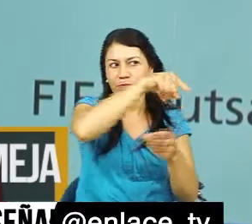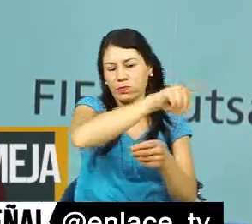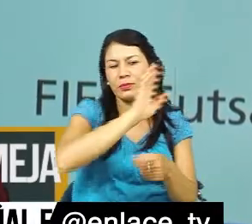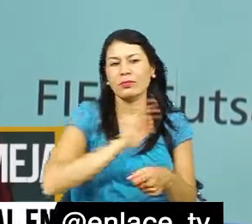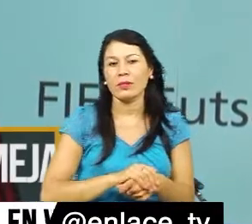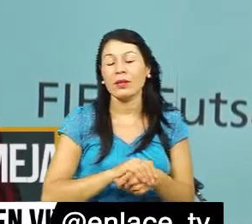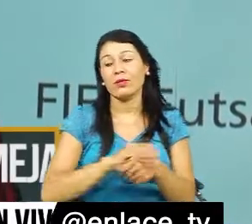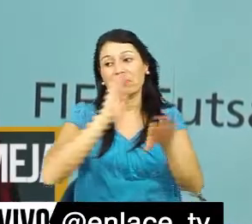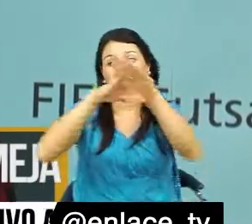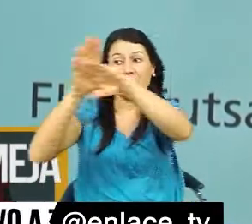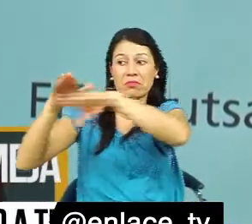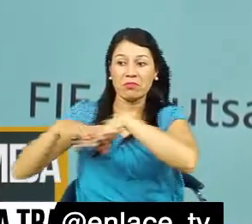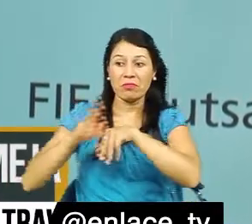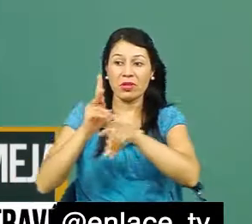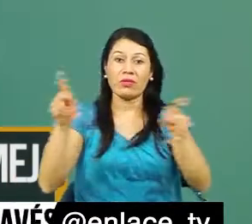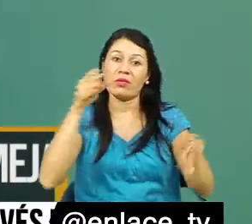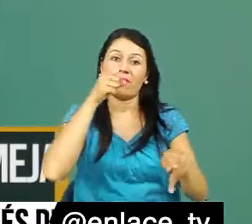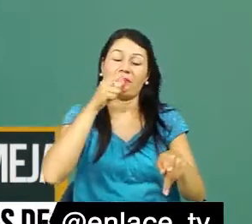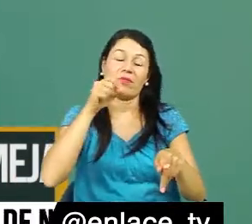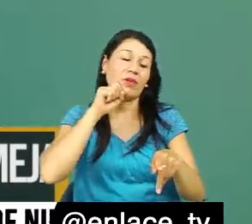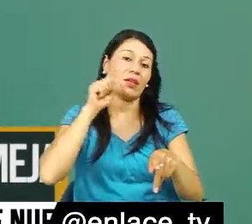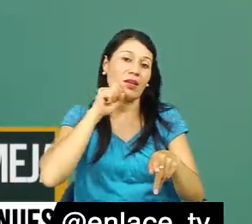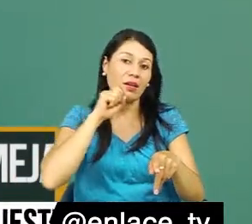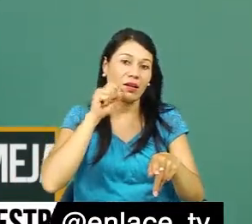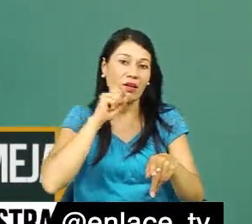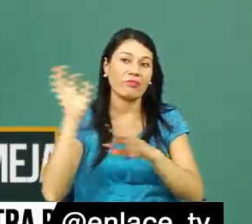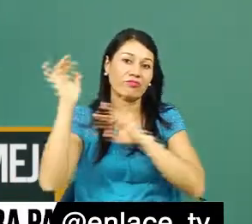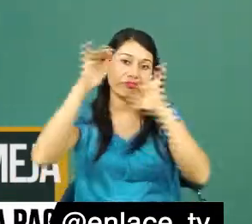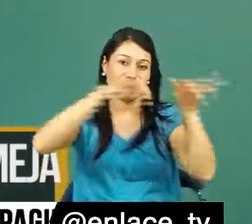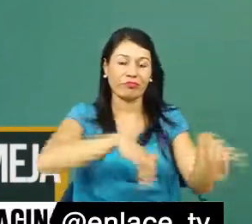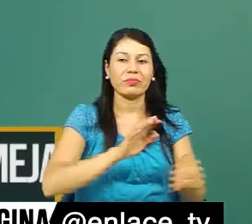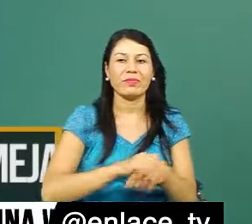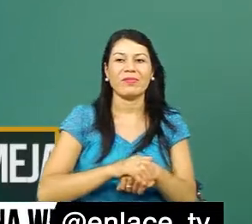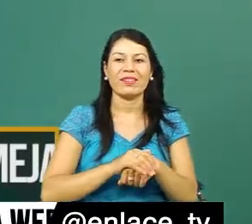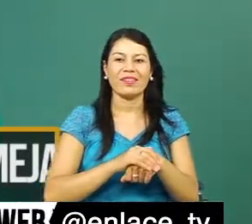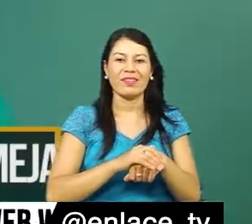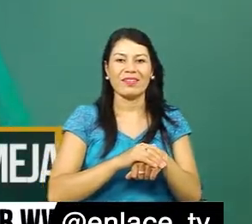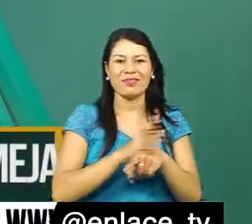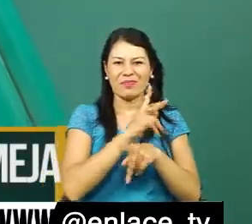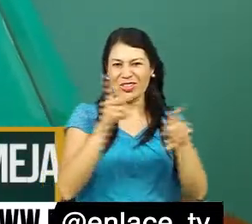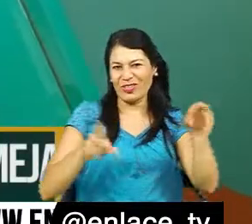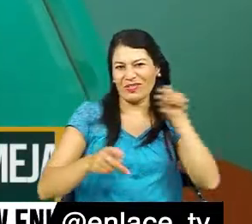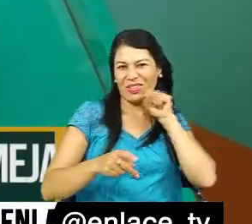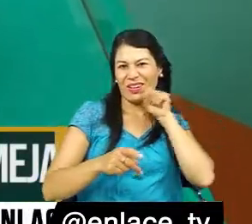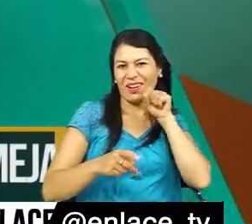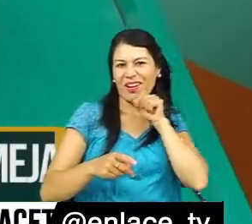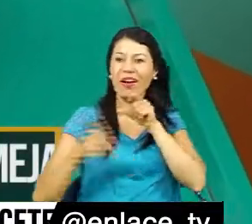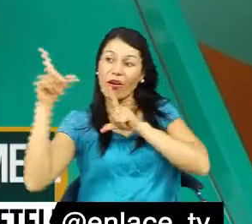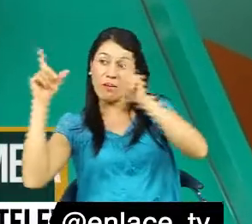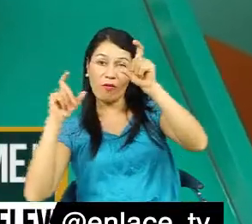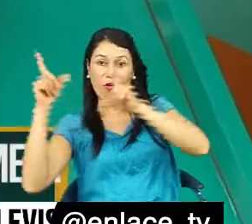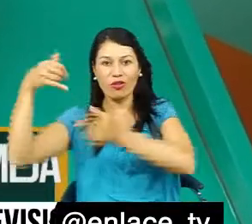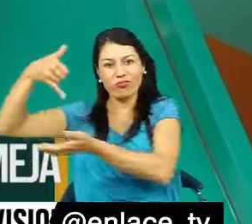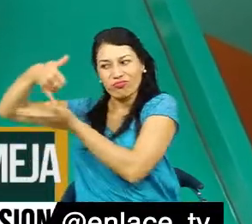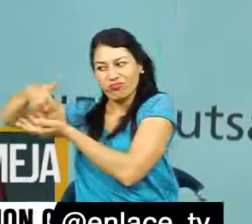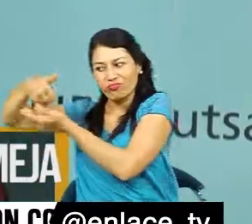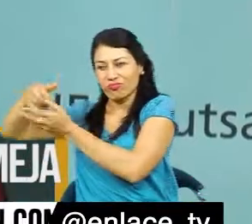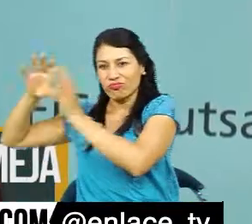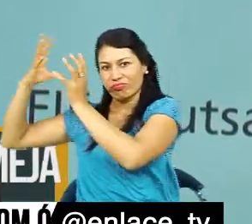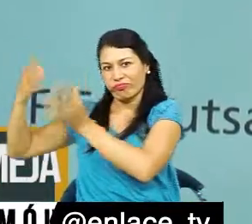Barranca Bermeja y del Oriente Petrolero. Los barranqueños pudieron tomarse fotos con la Copa FIFA Futsal Colombia 2016. Cada